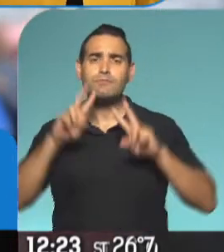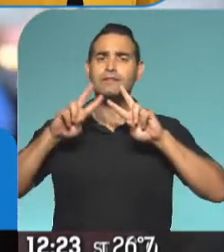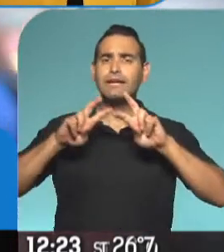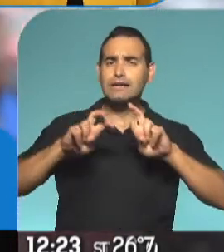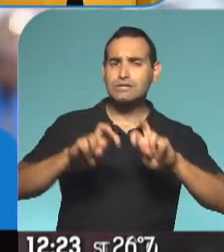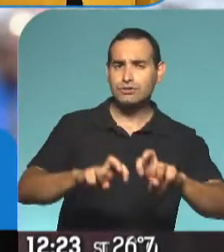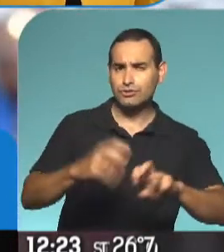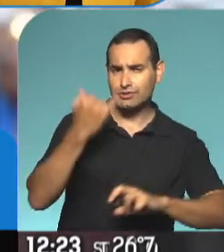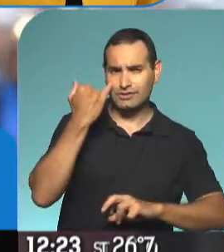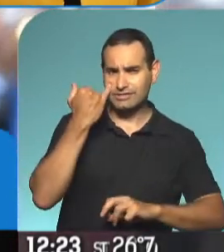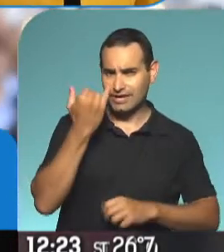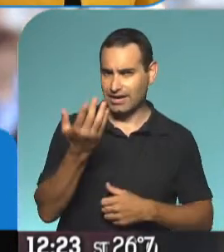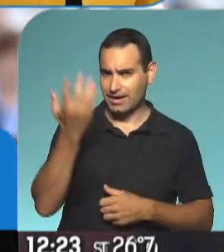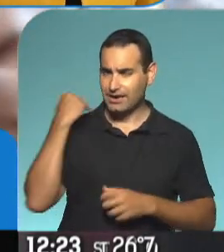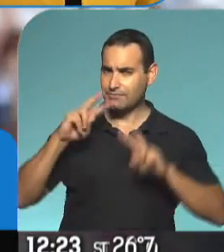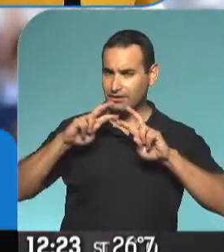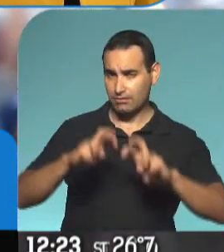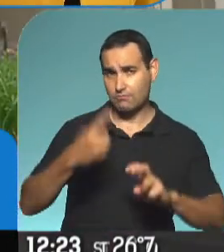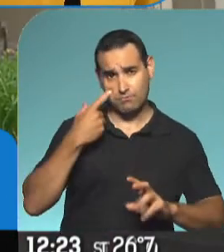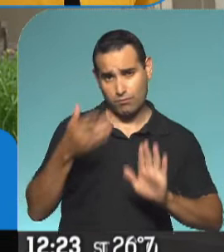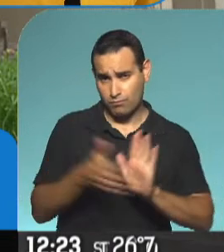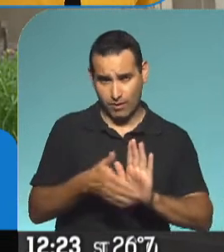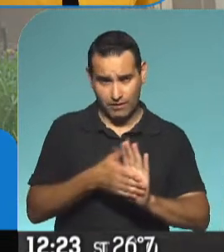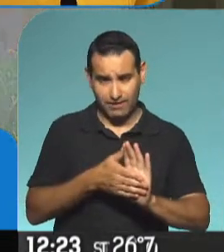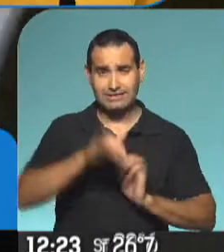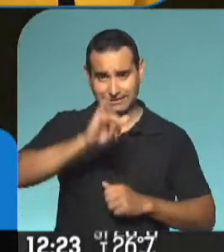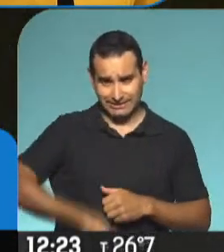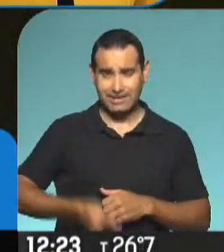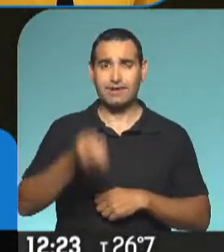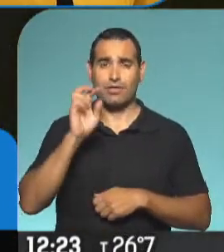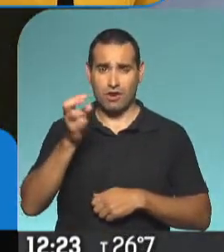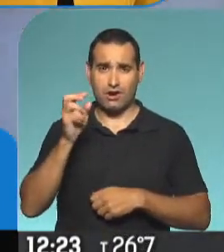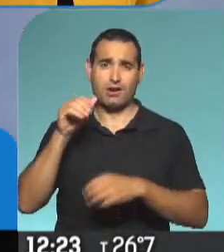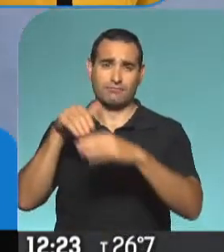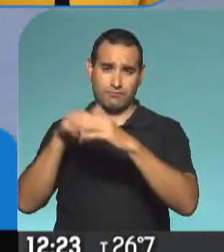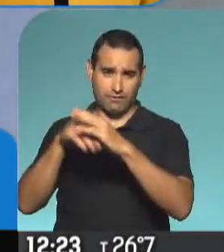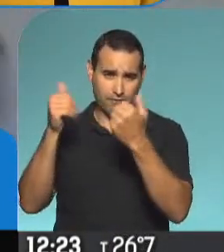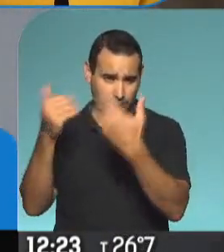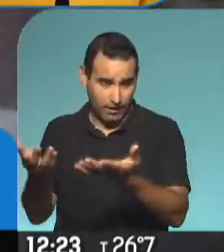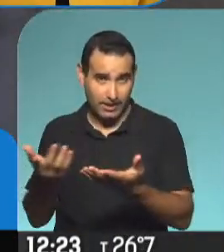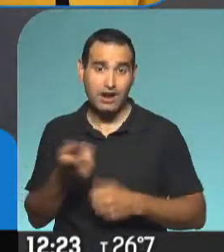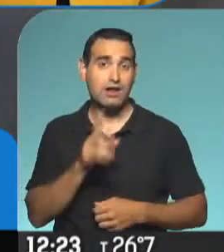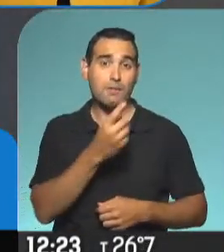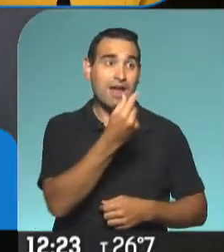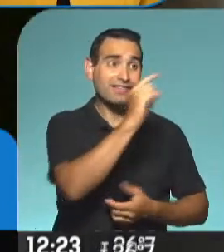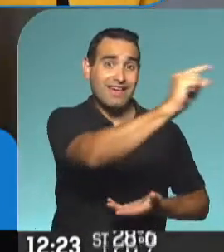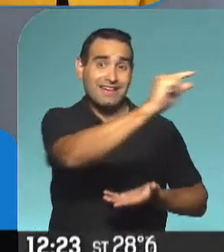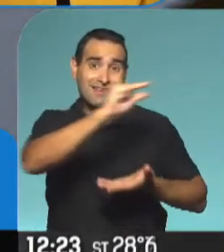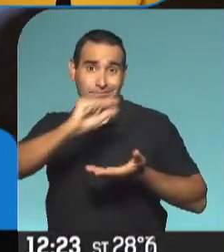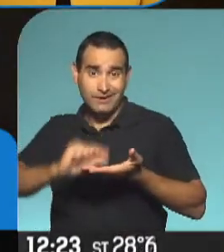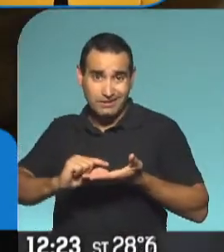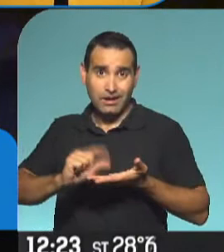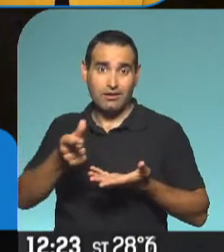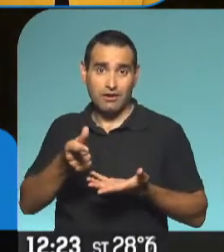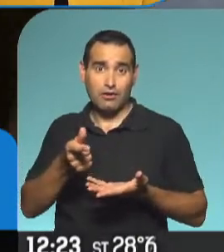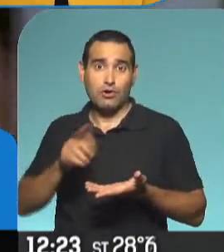que ya se llevó a cabo, ¿certificó entonces que hubo una fuga de capitales y que estos fondos no se destinaron para el fin por